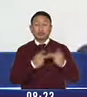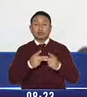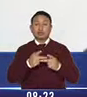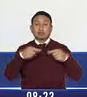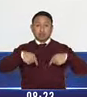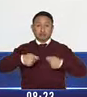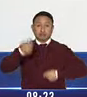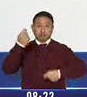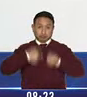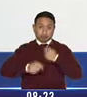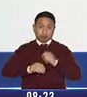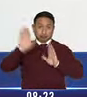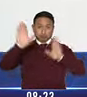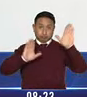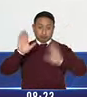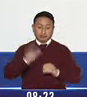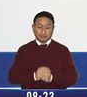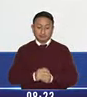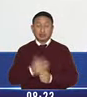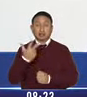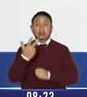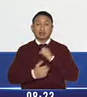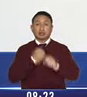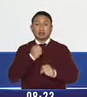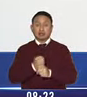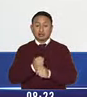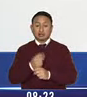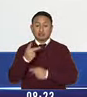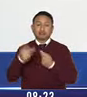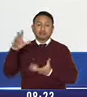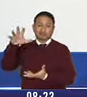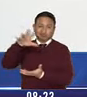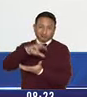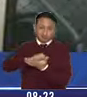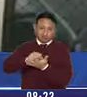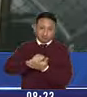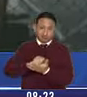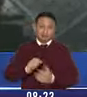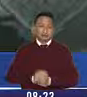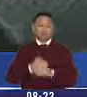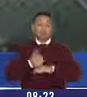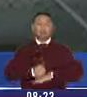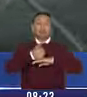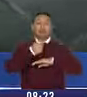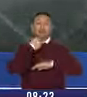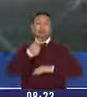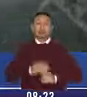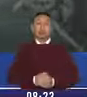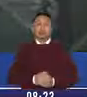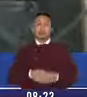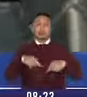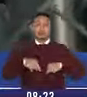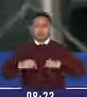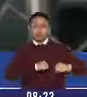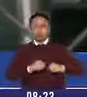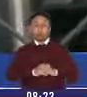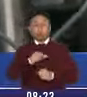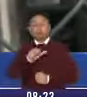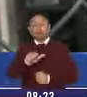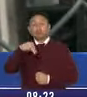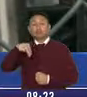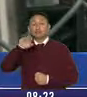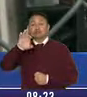por subasta pública. A partir de los 3 años, ingresa a un proceso de chatarrización. Las autoridades señalaron que trabajan con la ANT